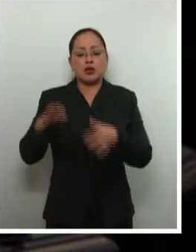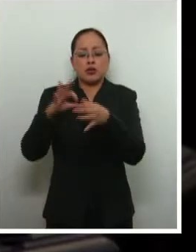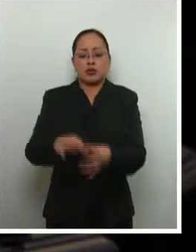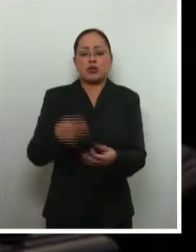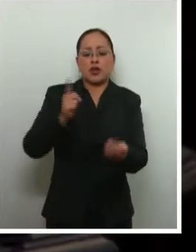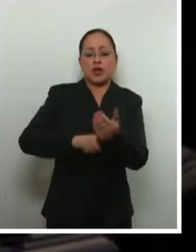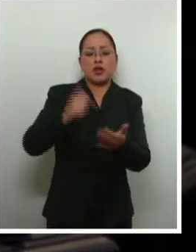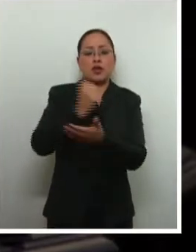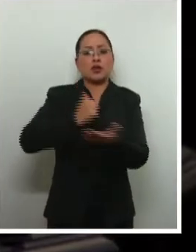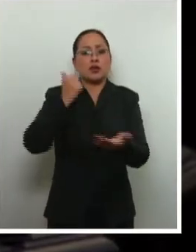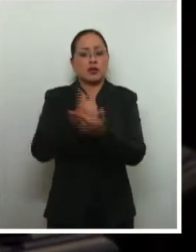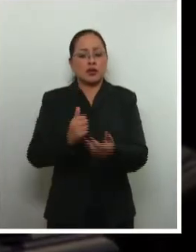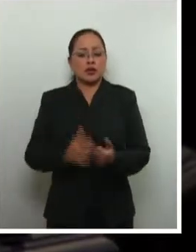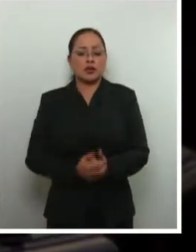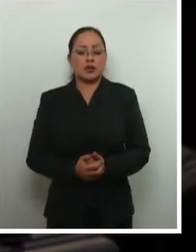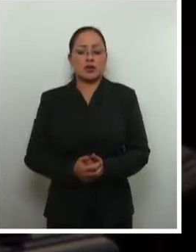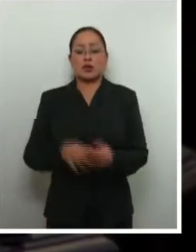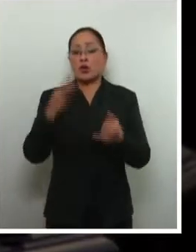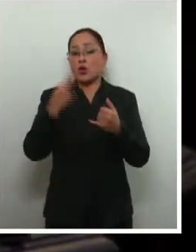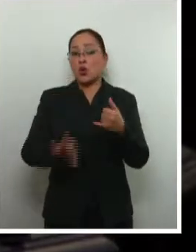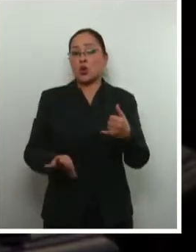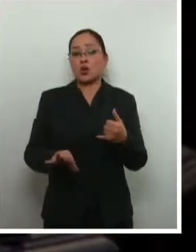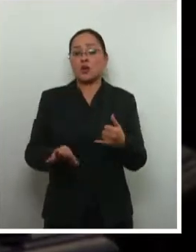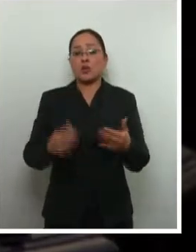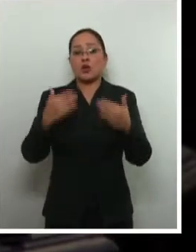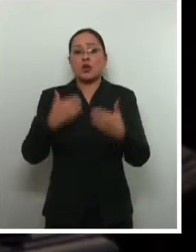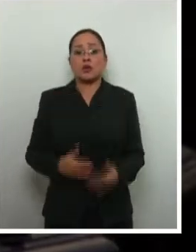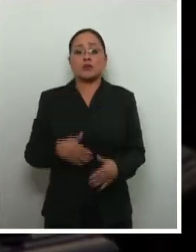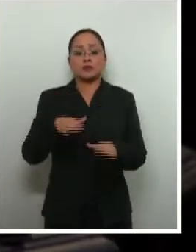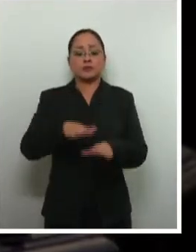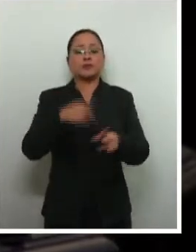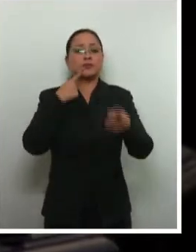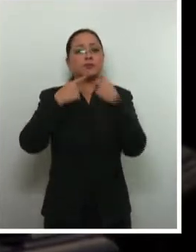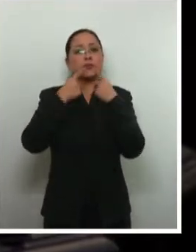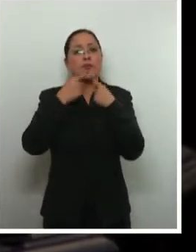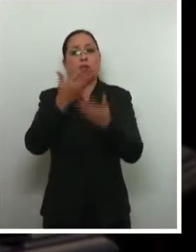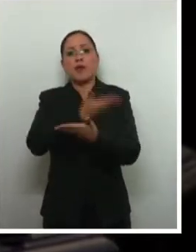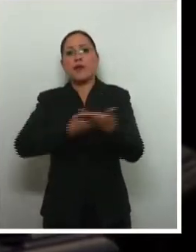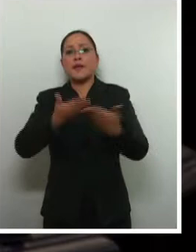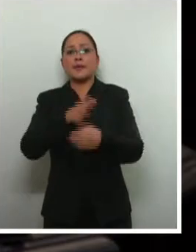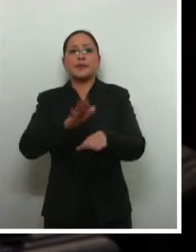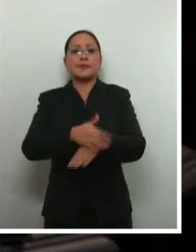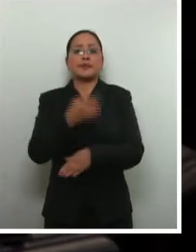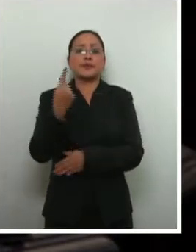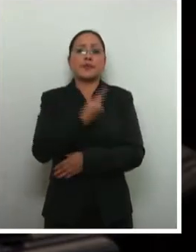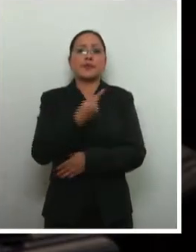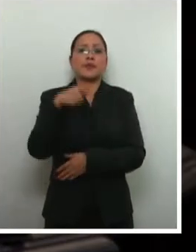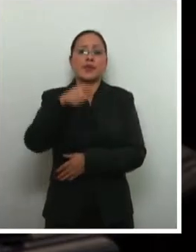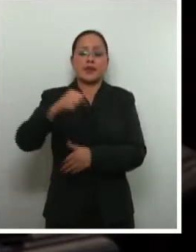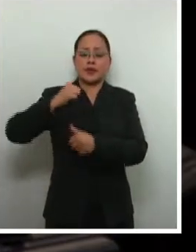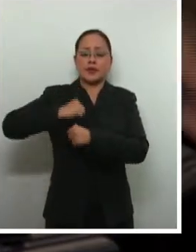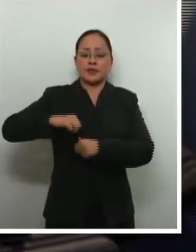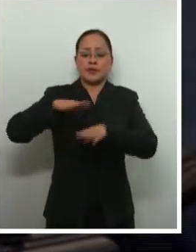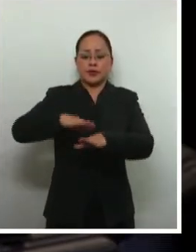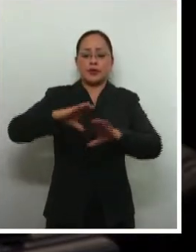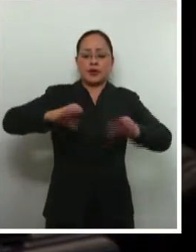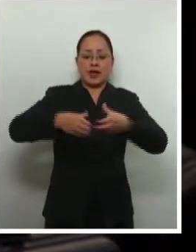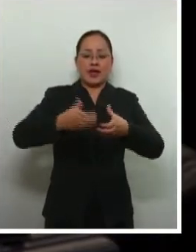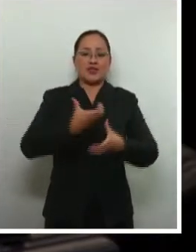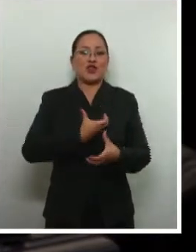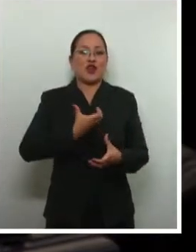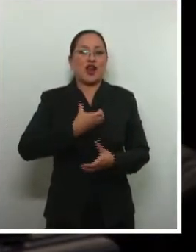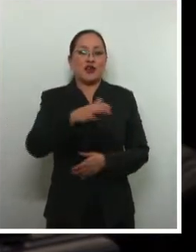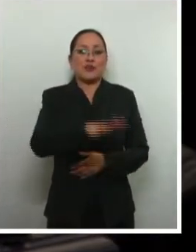territorio de la ciudad? Finalmente, la gran discusión tiene que ver con la autoridad del centro